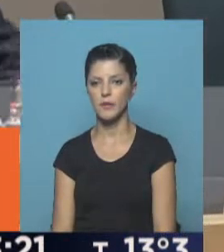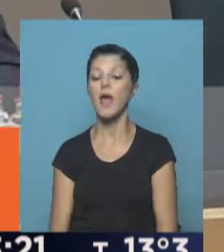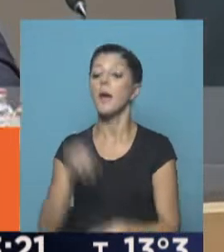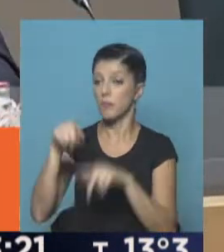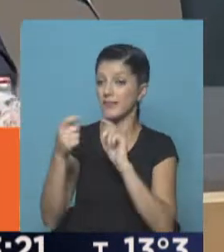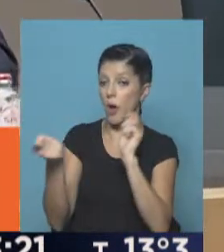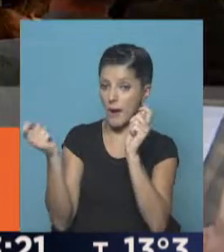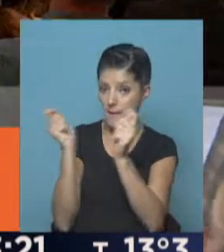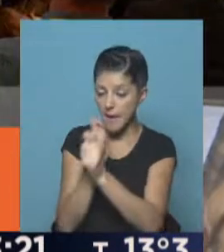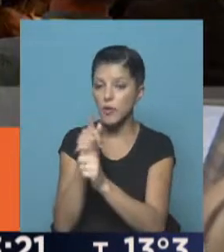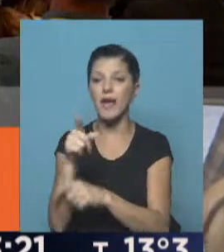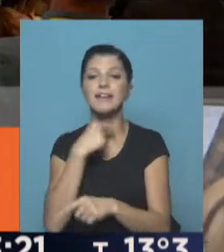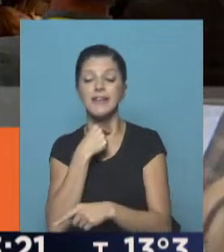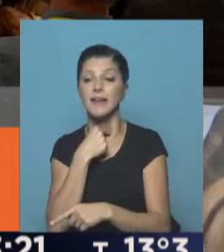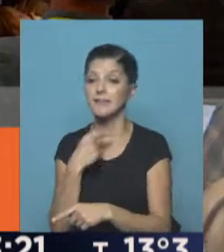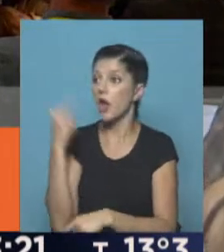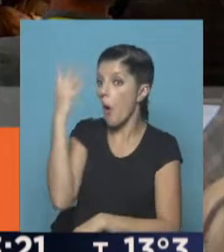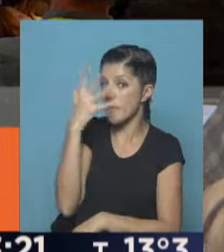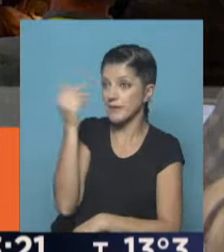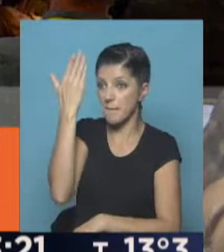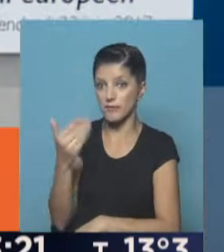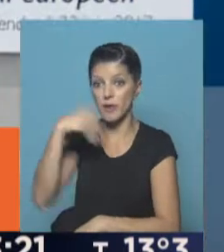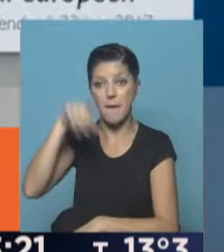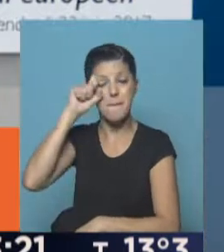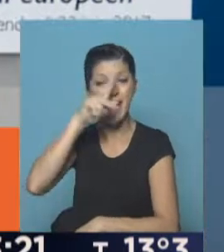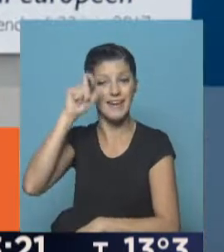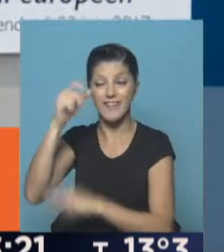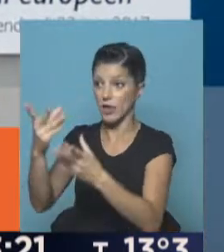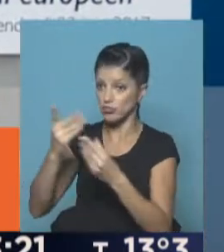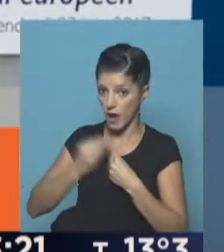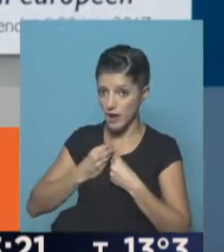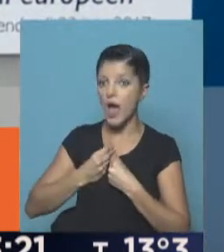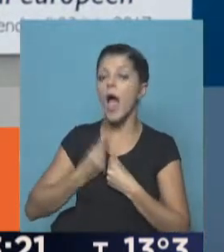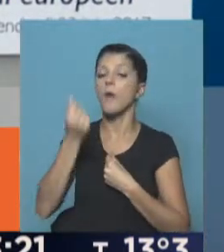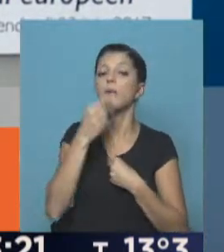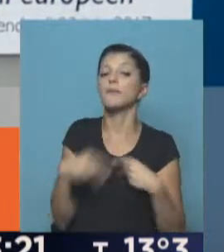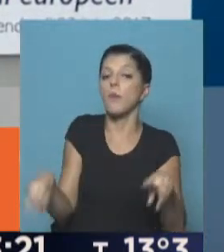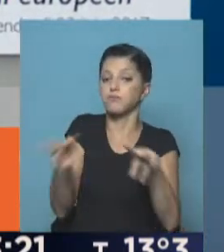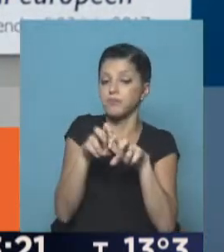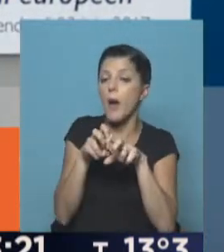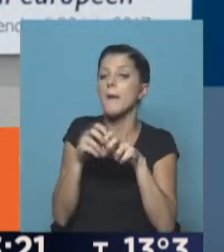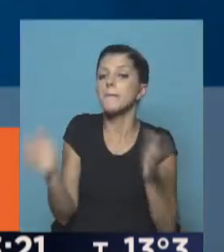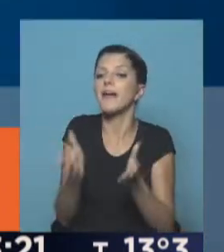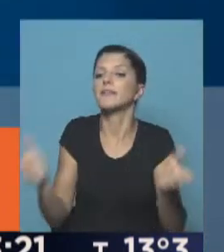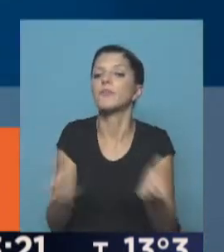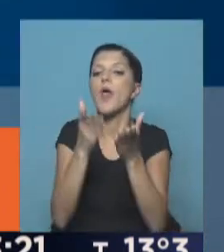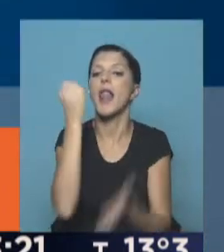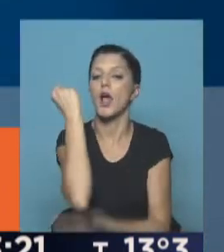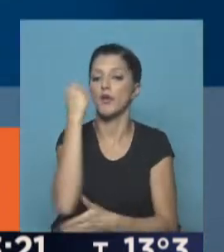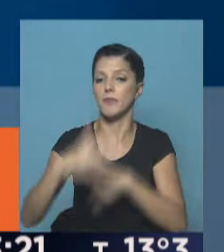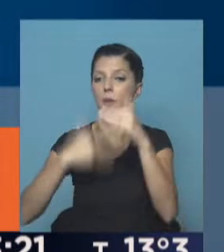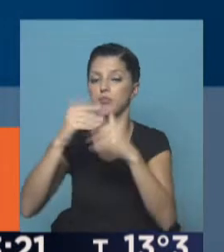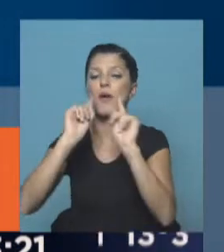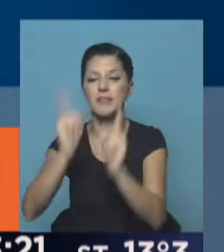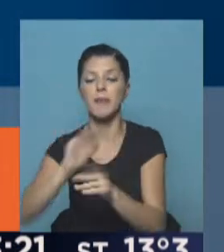disciplinamiento, espera convencer a Merkel de ayudarlo a obtener un fondo europeo de inversión para estimular el crecimiento económico y reducir